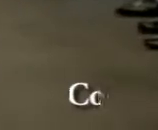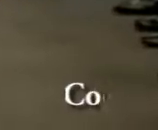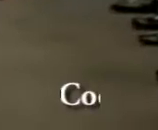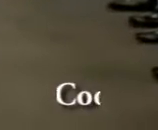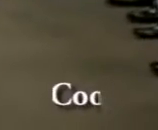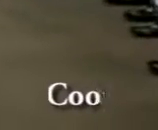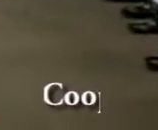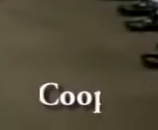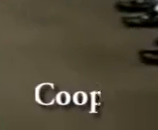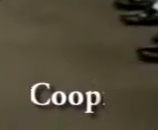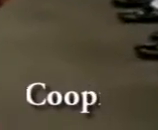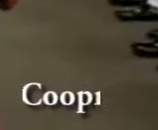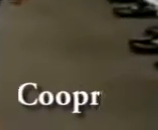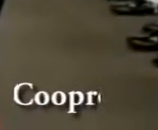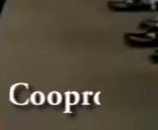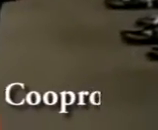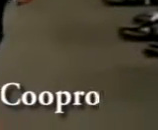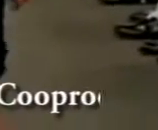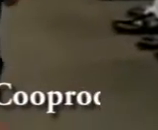vecina